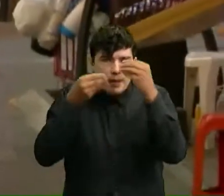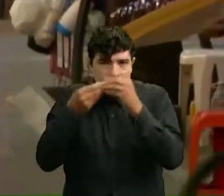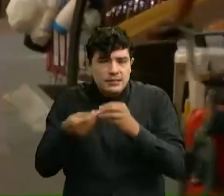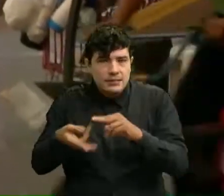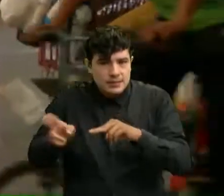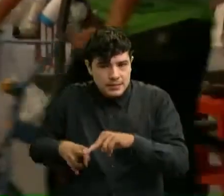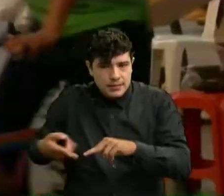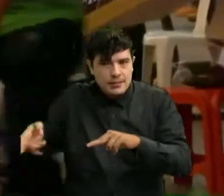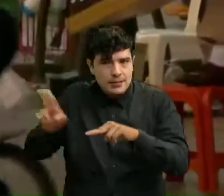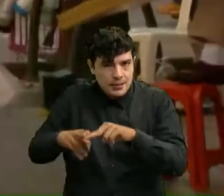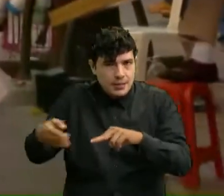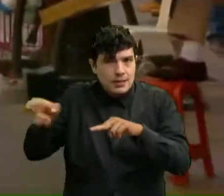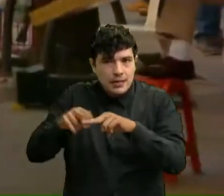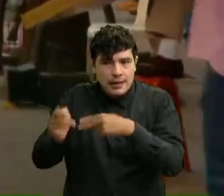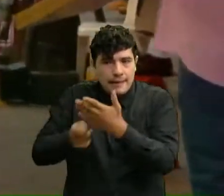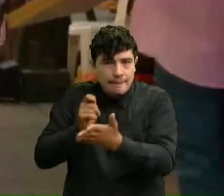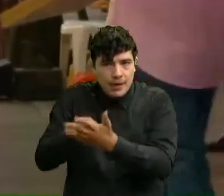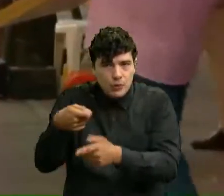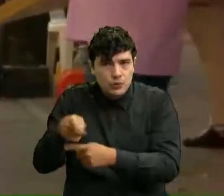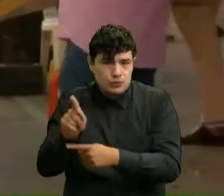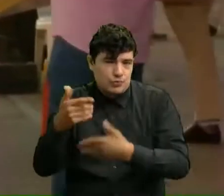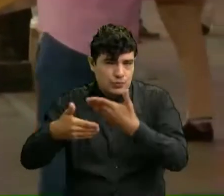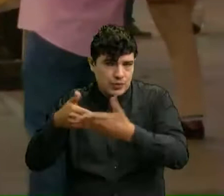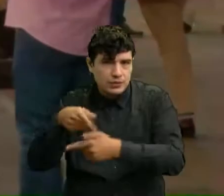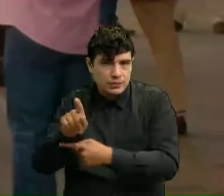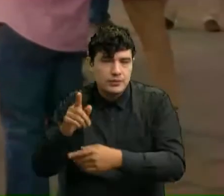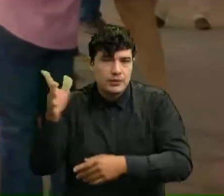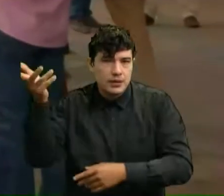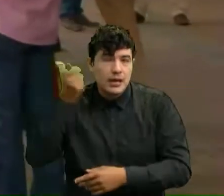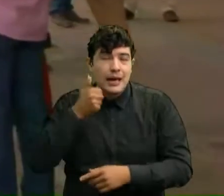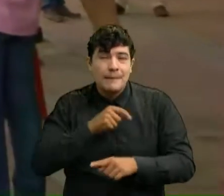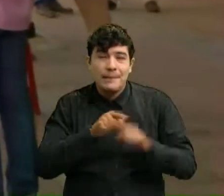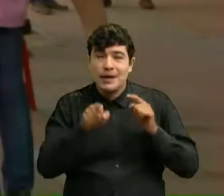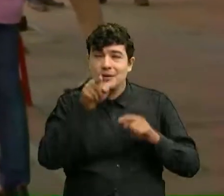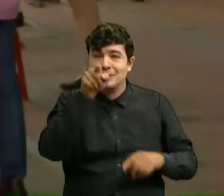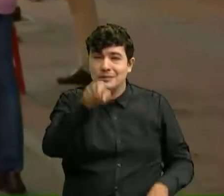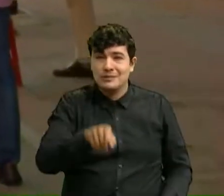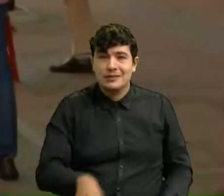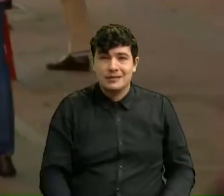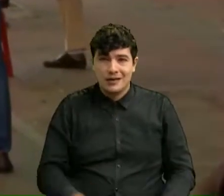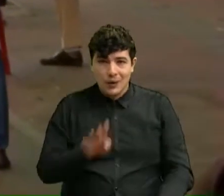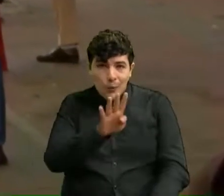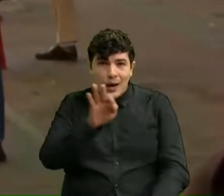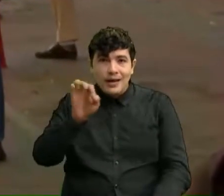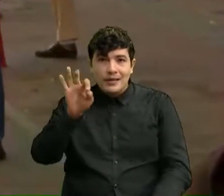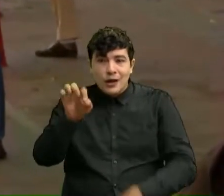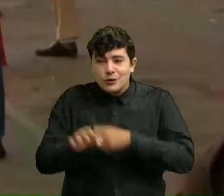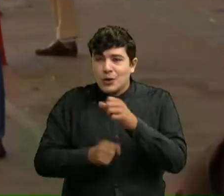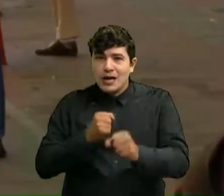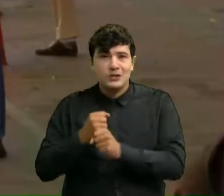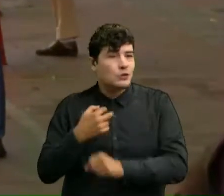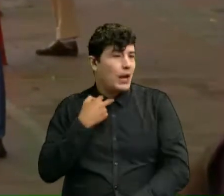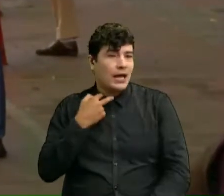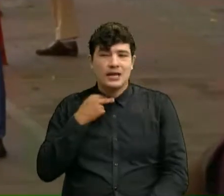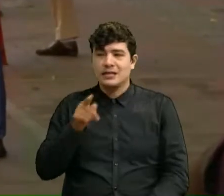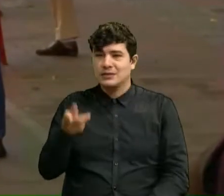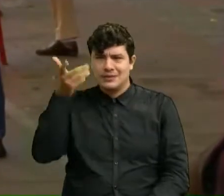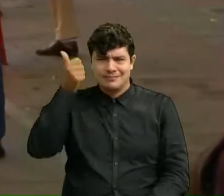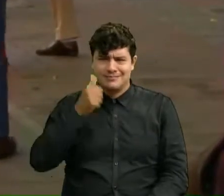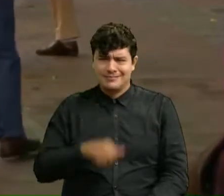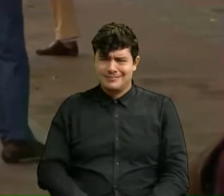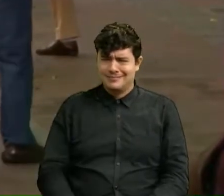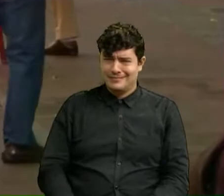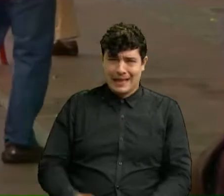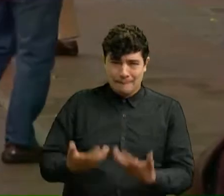respectivos intereses. Pero televidentes, no compren ese argumento. 38 años, ya no alcanza a pensionarse. Esto no lo puede